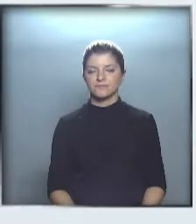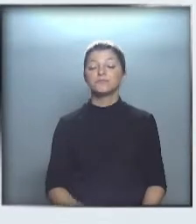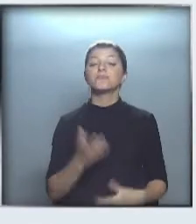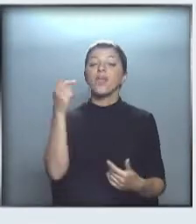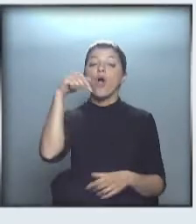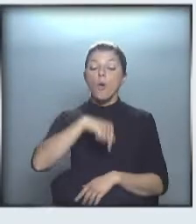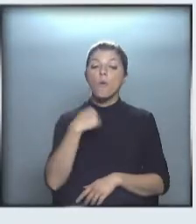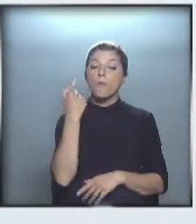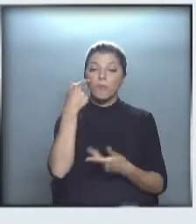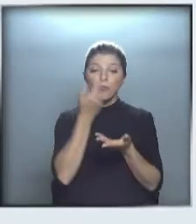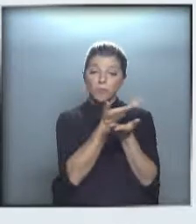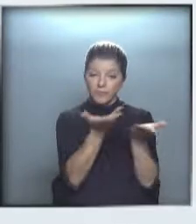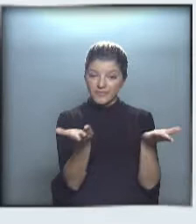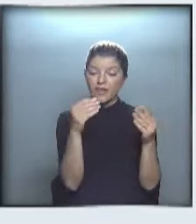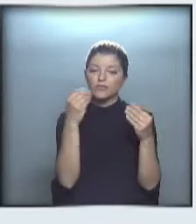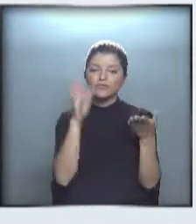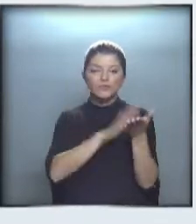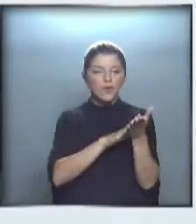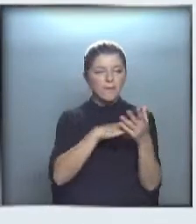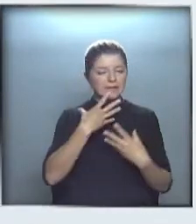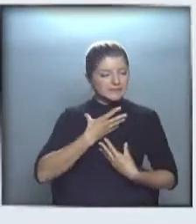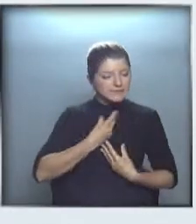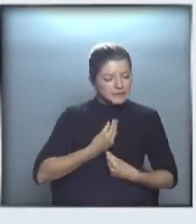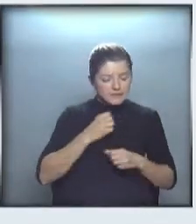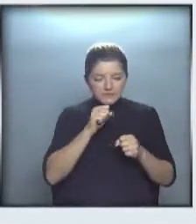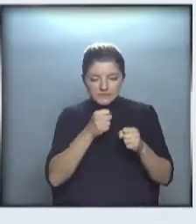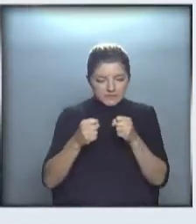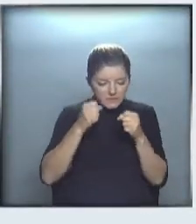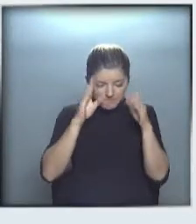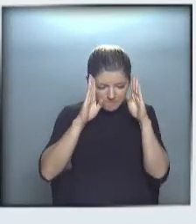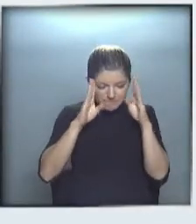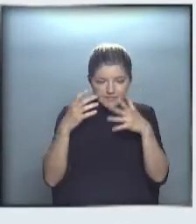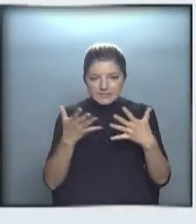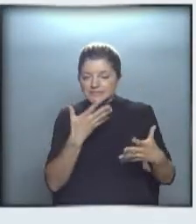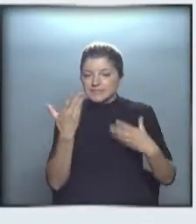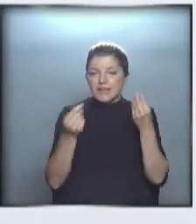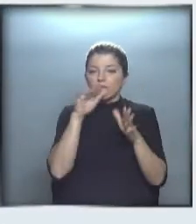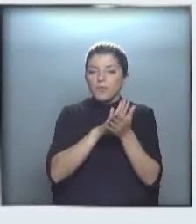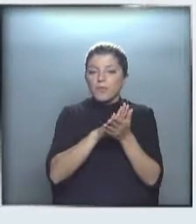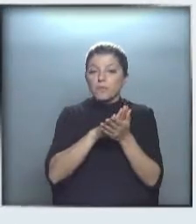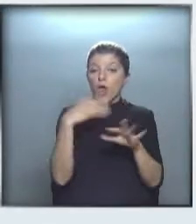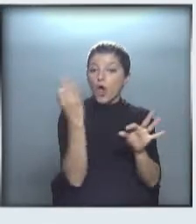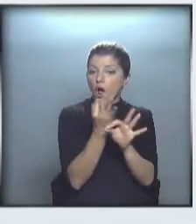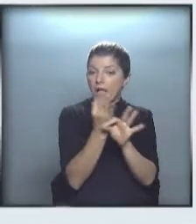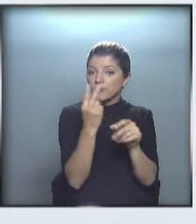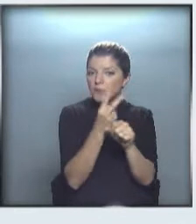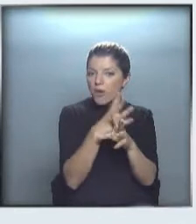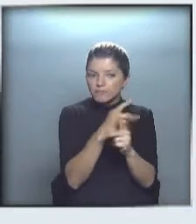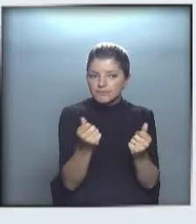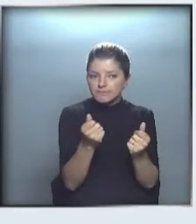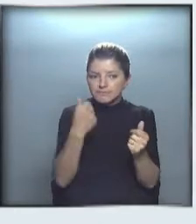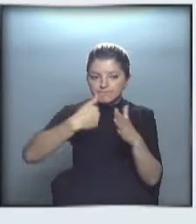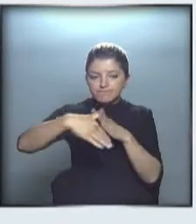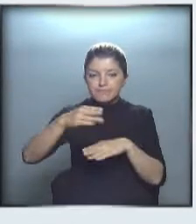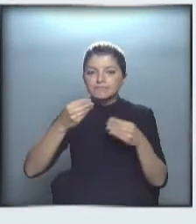Hoy vamos a compartir las expectativas, miedos, incertidumbres y esperanzas que nos invaden a la hora de pensar qué vamos a hacer una